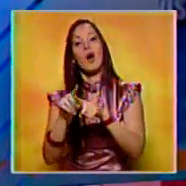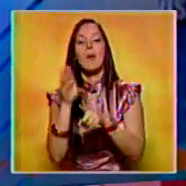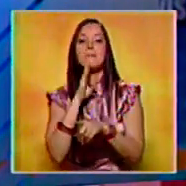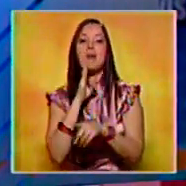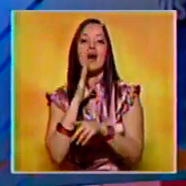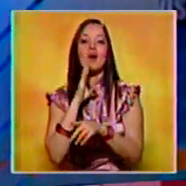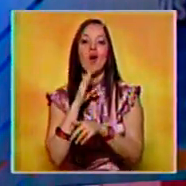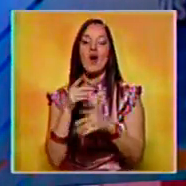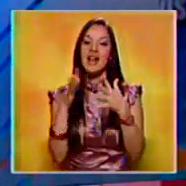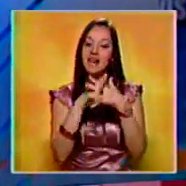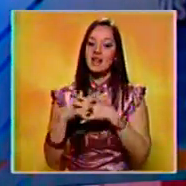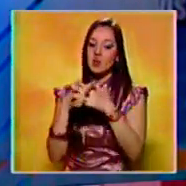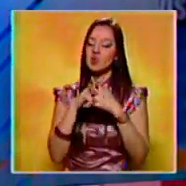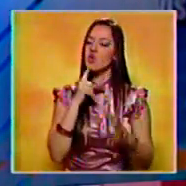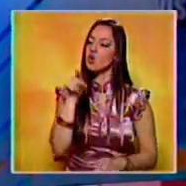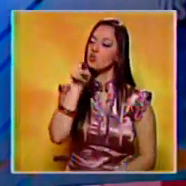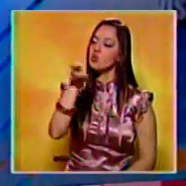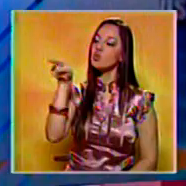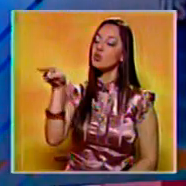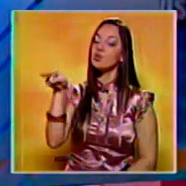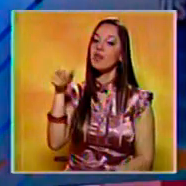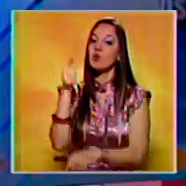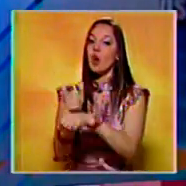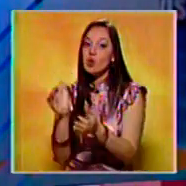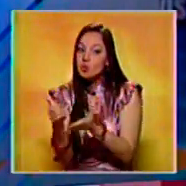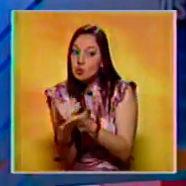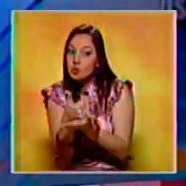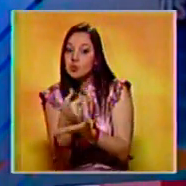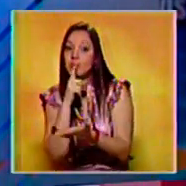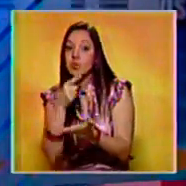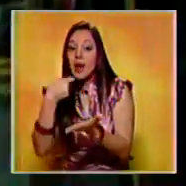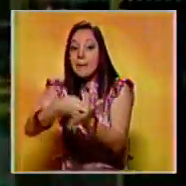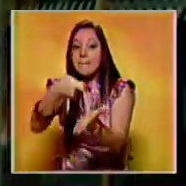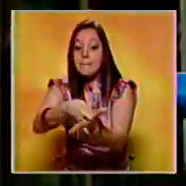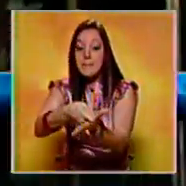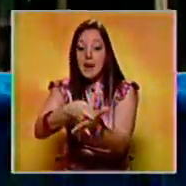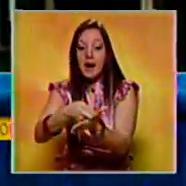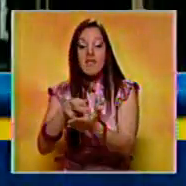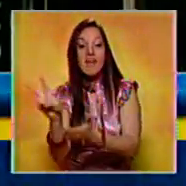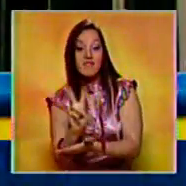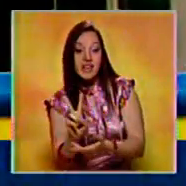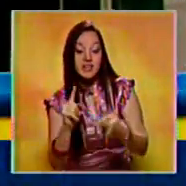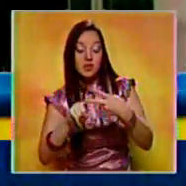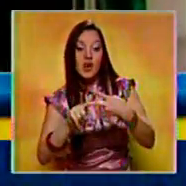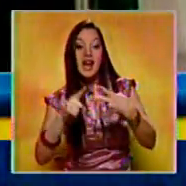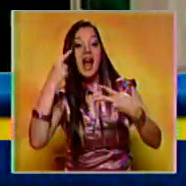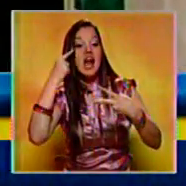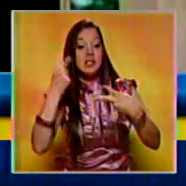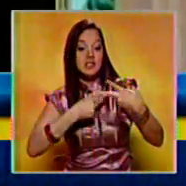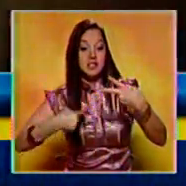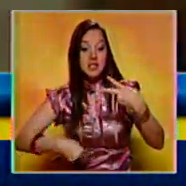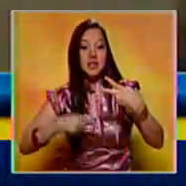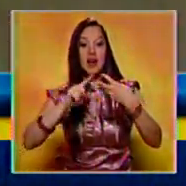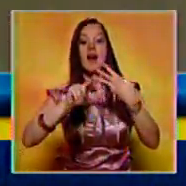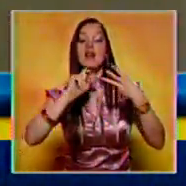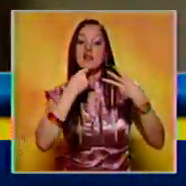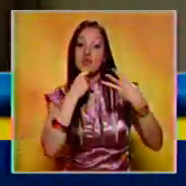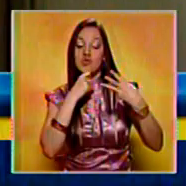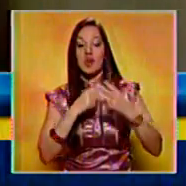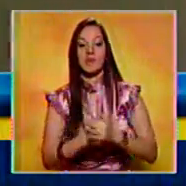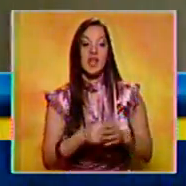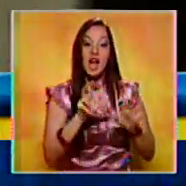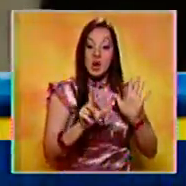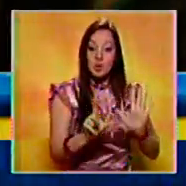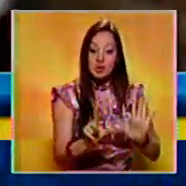Unidos de lavar dinero para clientes en Venezuela China y Rusia tras una reunión especial los siete miembros del Consejo